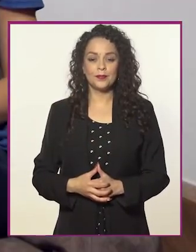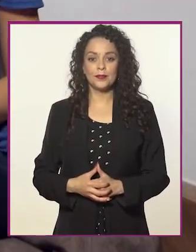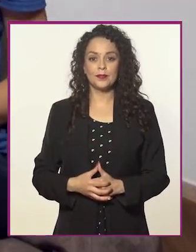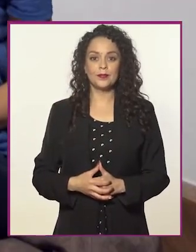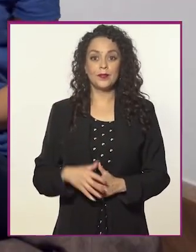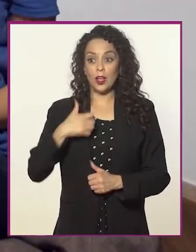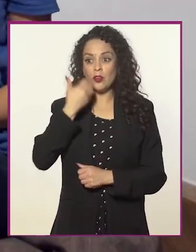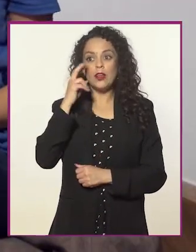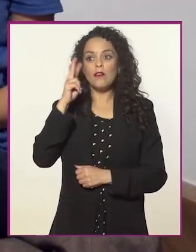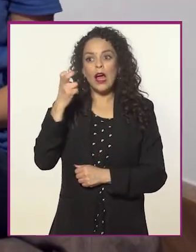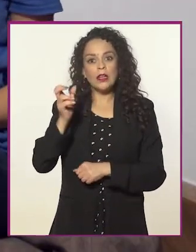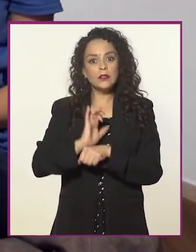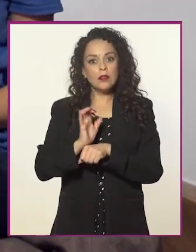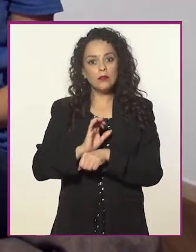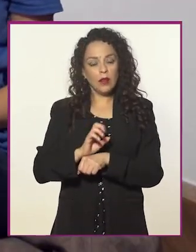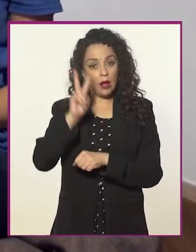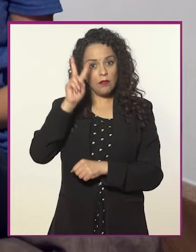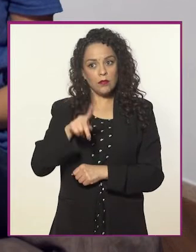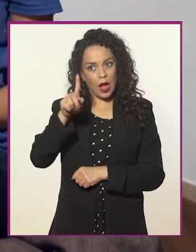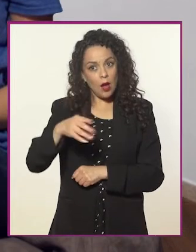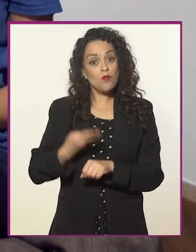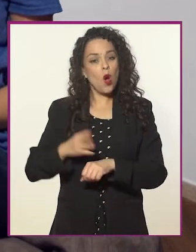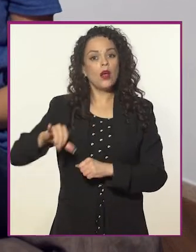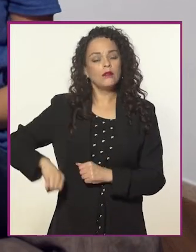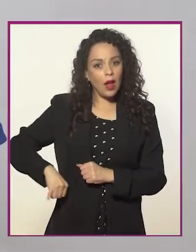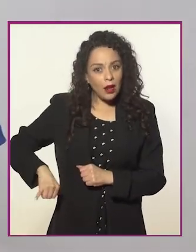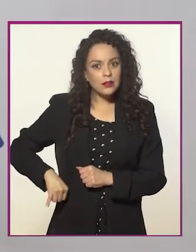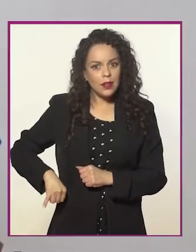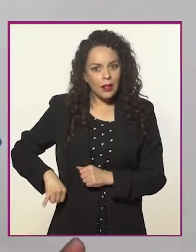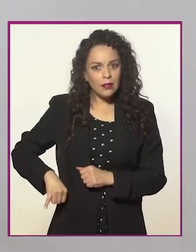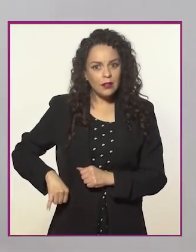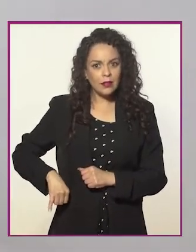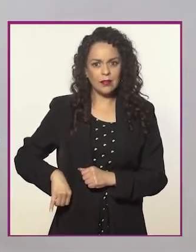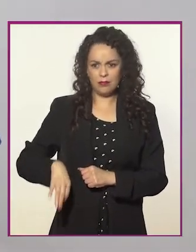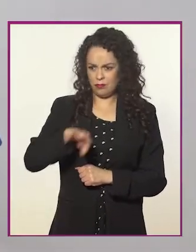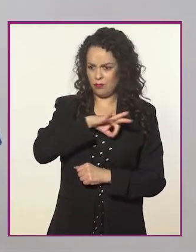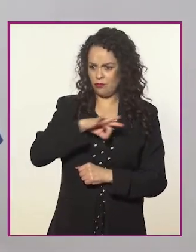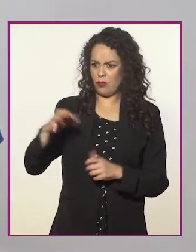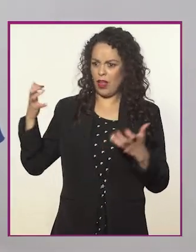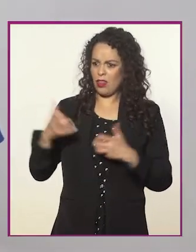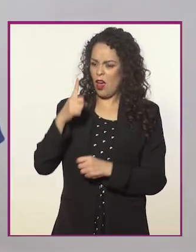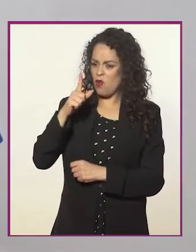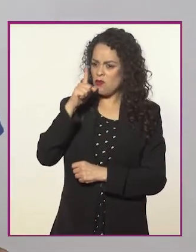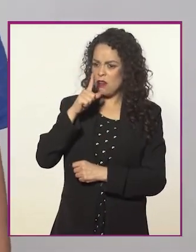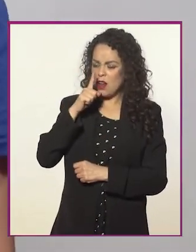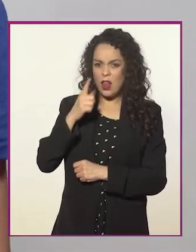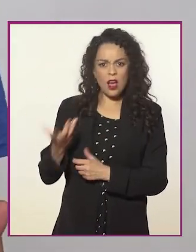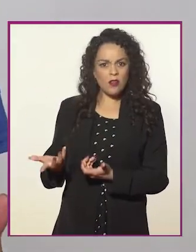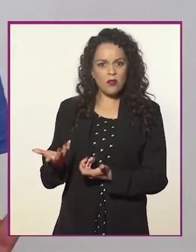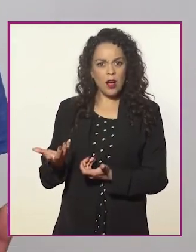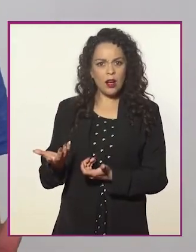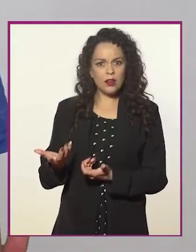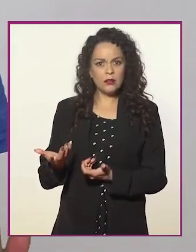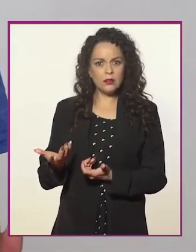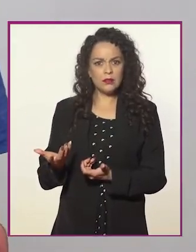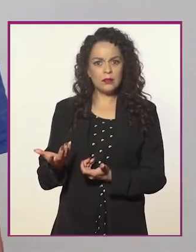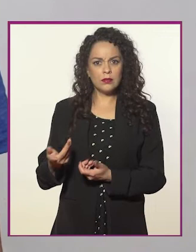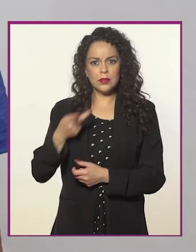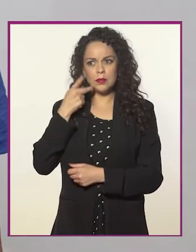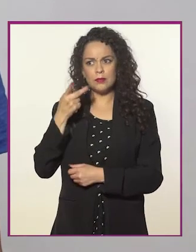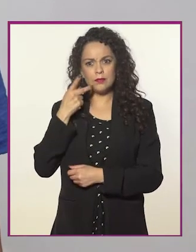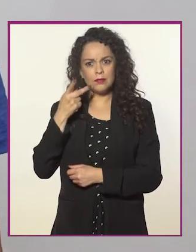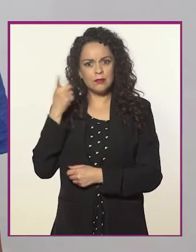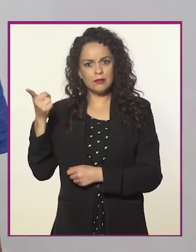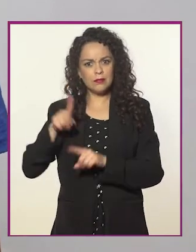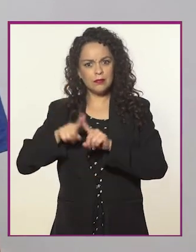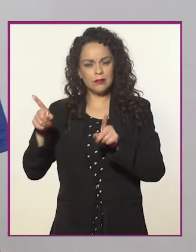Me urge ver esa película, suena muy interesante. ¿Será que se puede inventar una lengua? Kofo mofo befe sifi